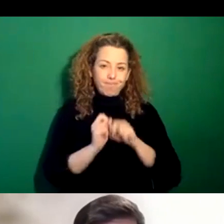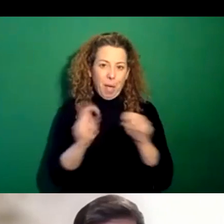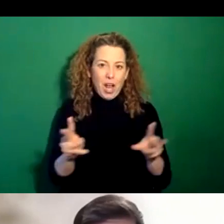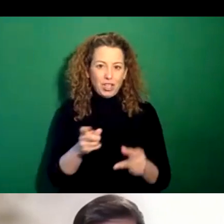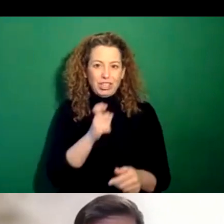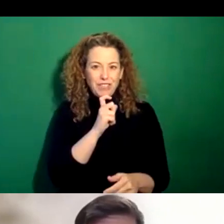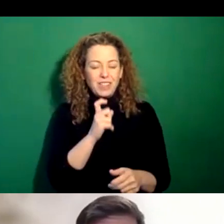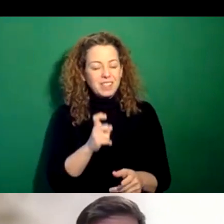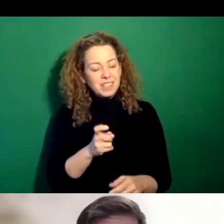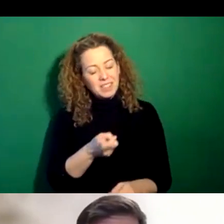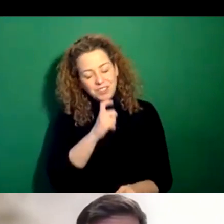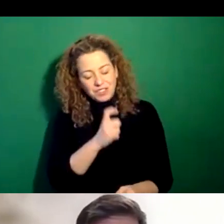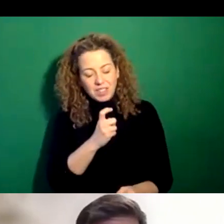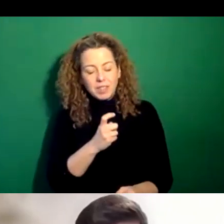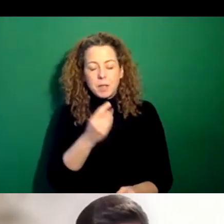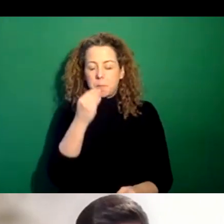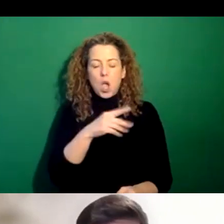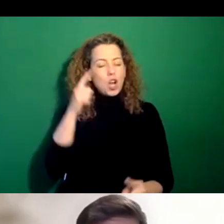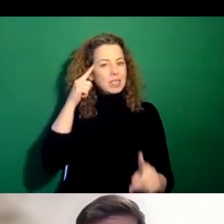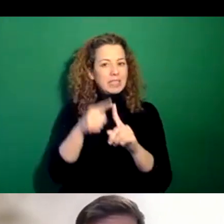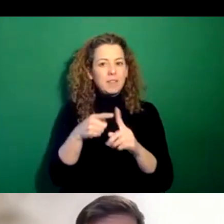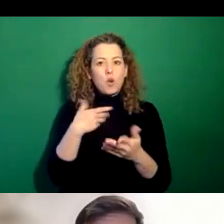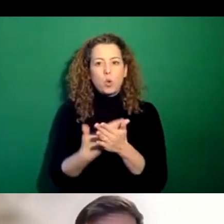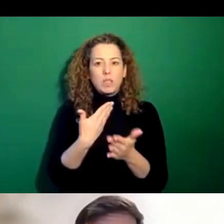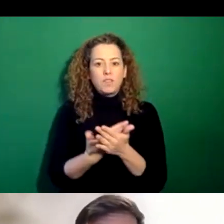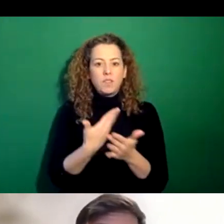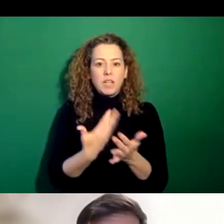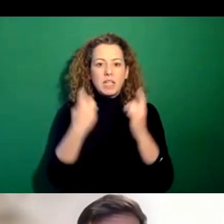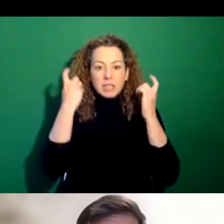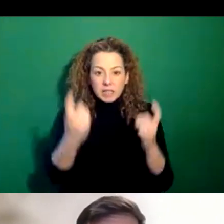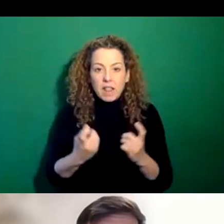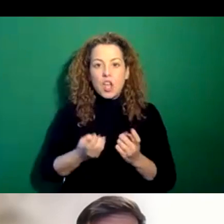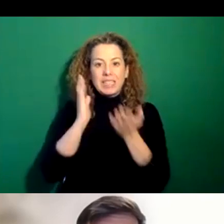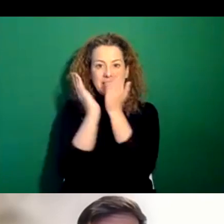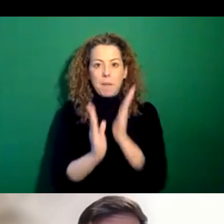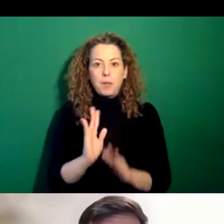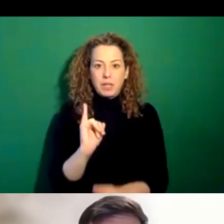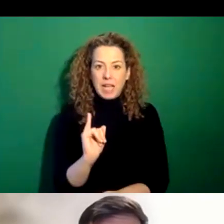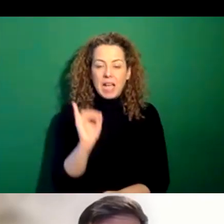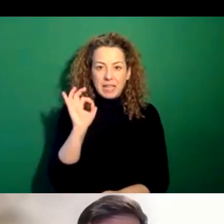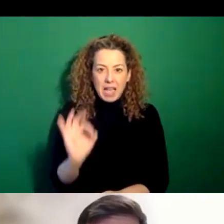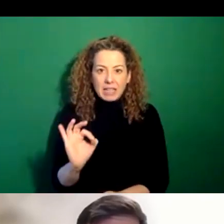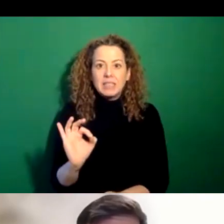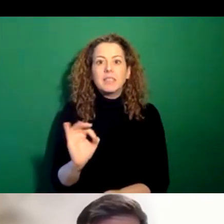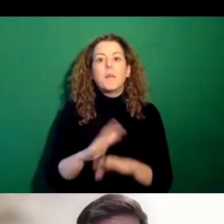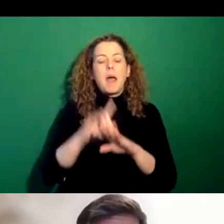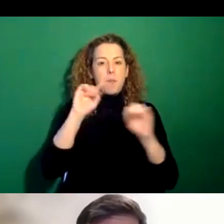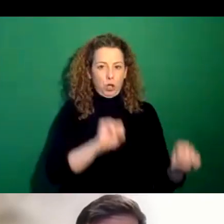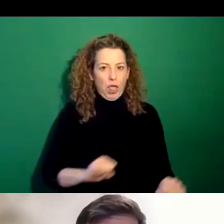es complicado. Lo que se trata es siempre de justificar que la intencionalidad es terapéutica y que es para